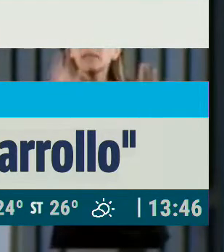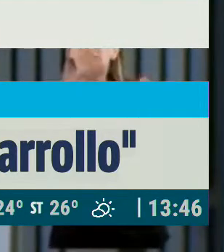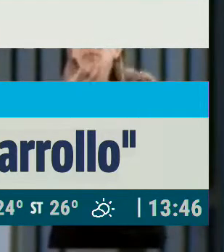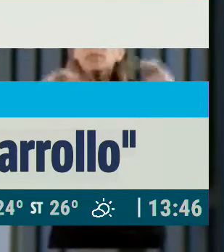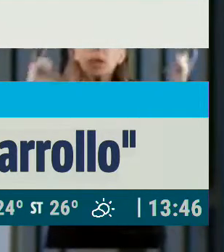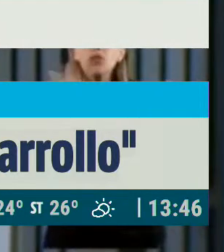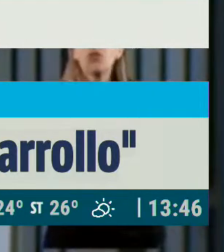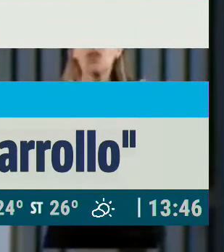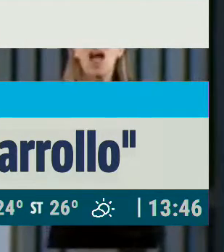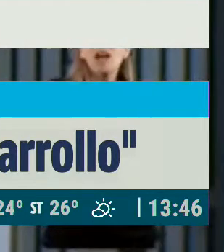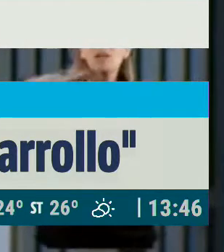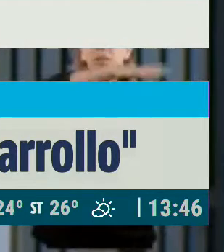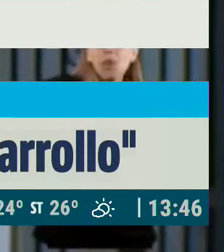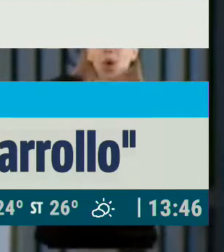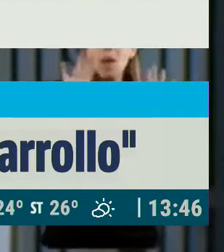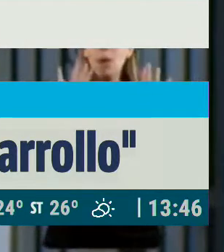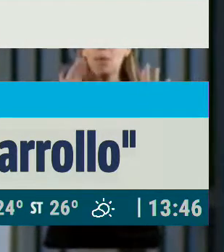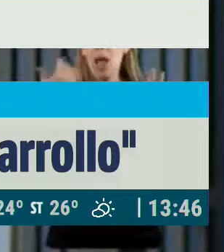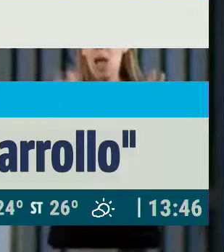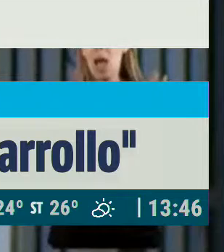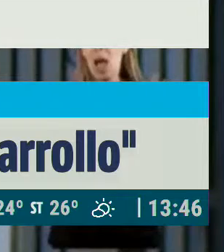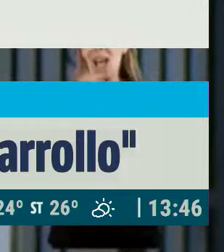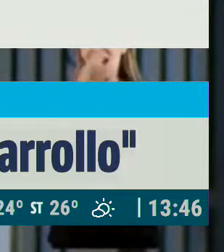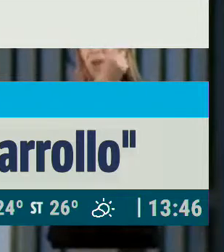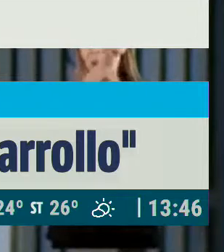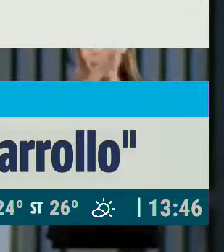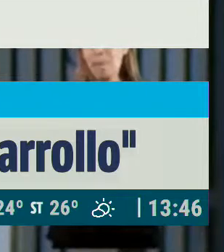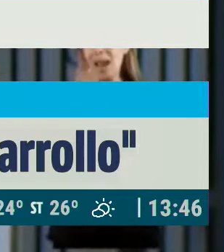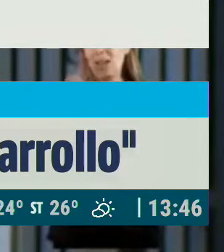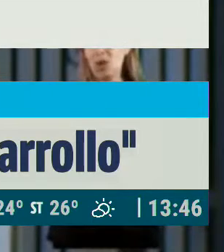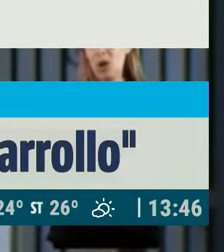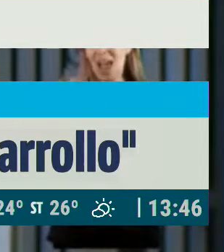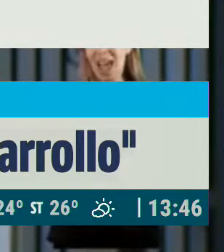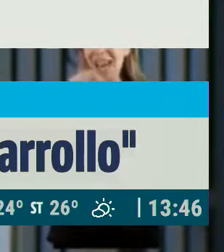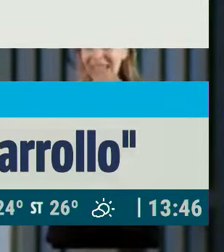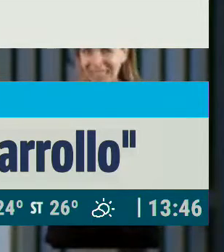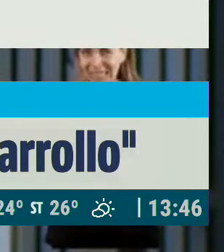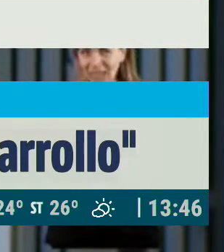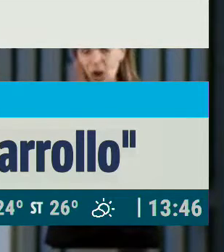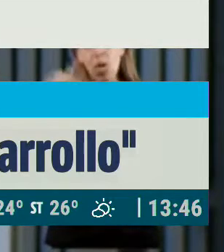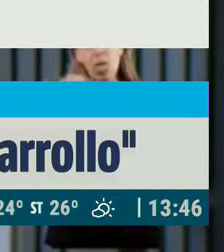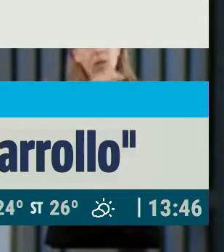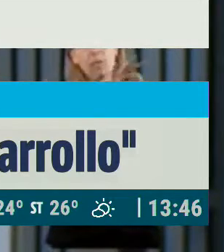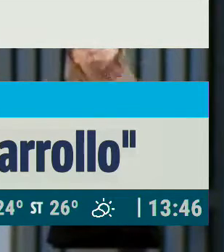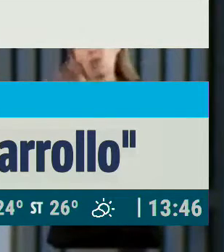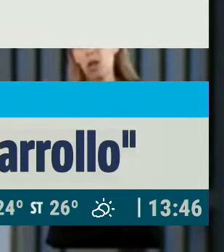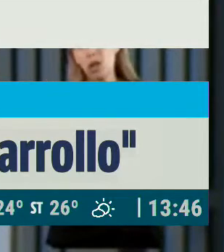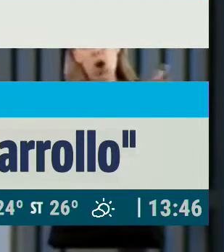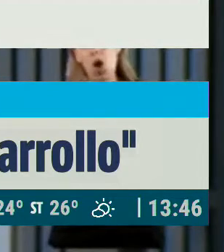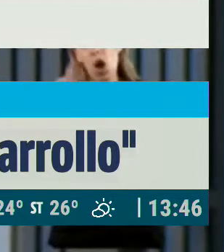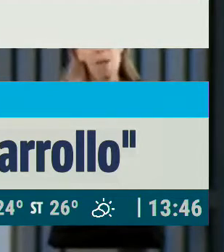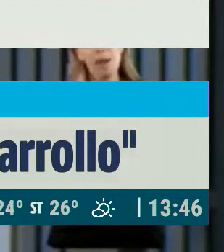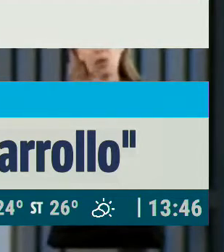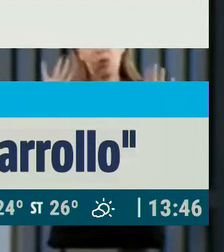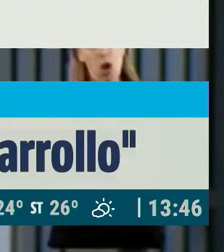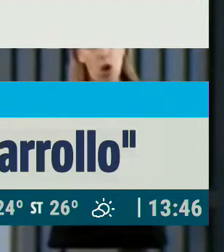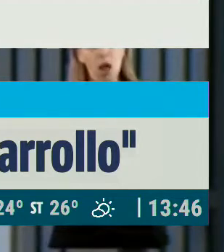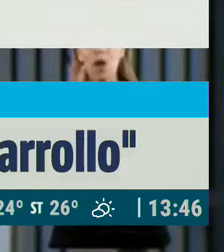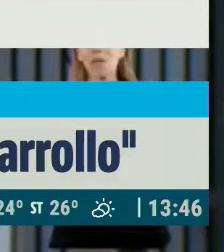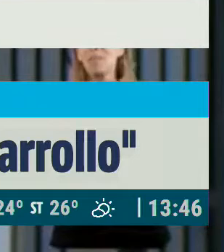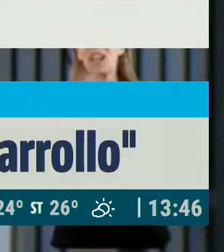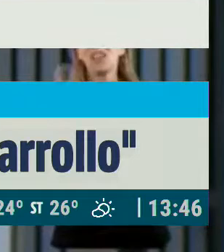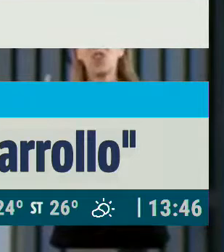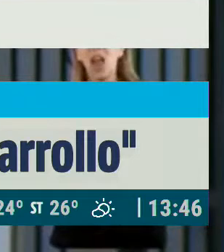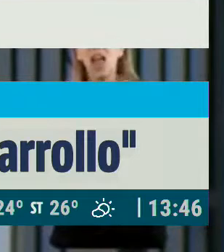cobija. Para un argentino, no puede haber nada mejor que otro argentino. Nadie sobra en nuestro